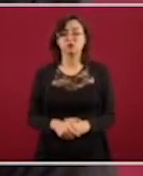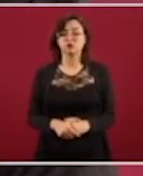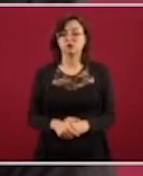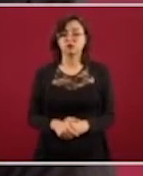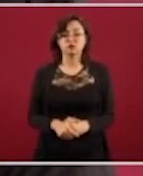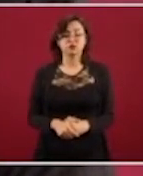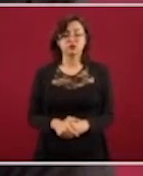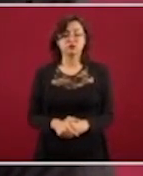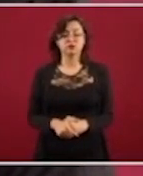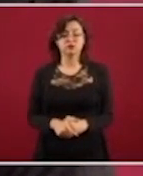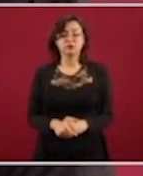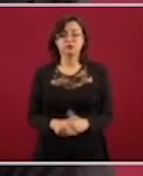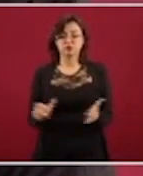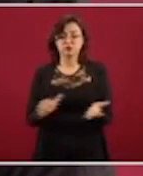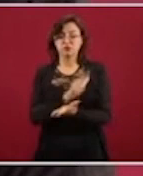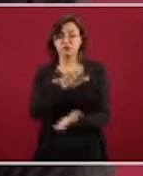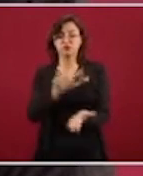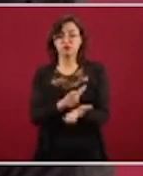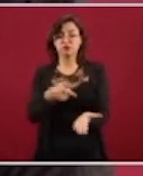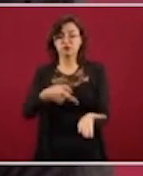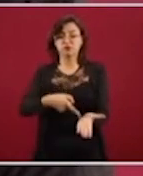está en la ley.